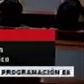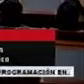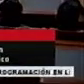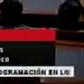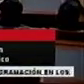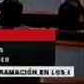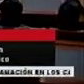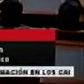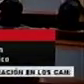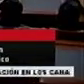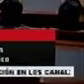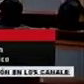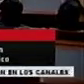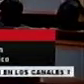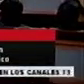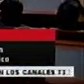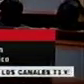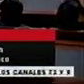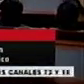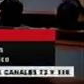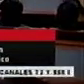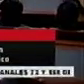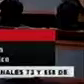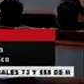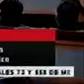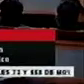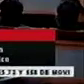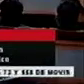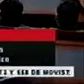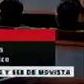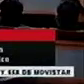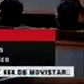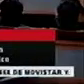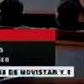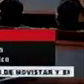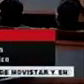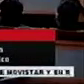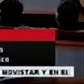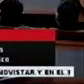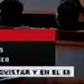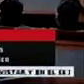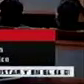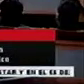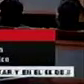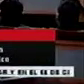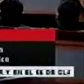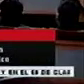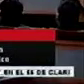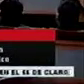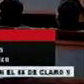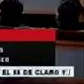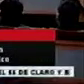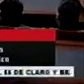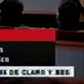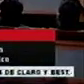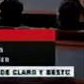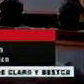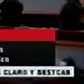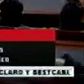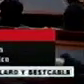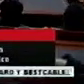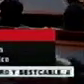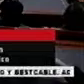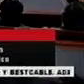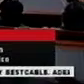en la Universidad Nacional Federico Villarreal, profesor de posgrado y doctorado en la Universidad Privada de Tacna,